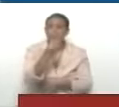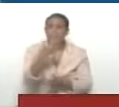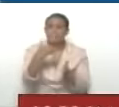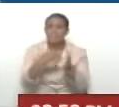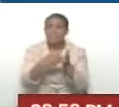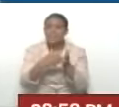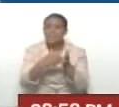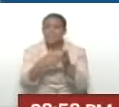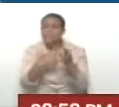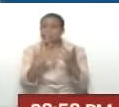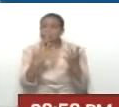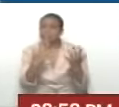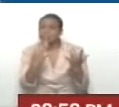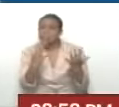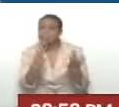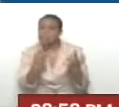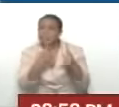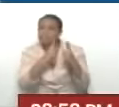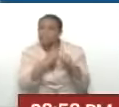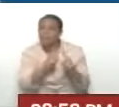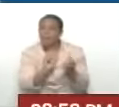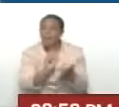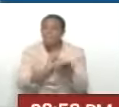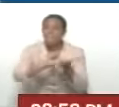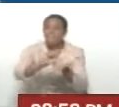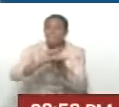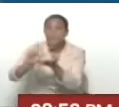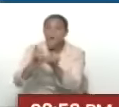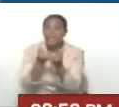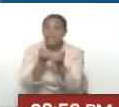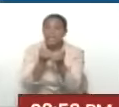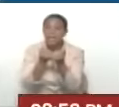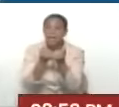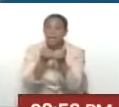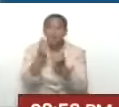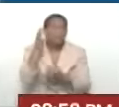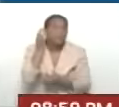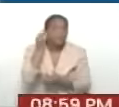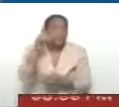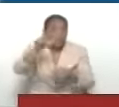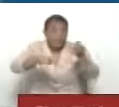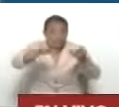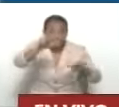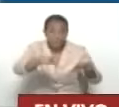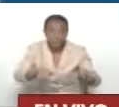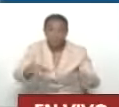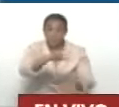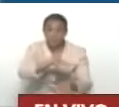40.000 y pico de financiamientos para mujeres.